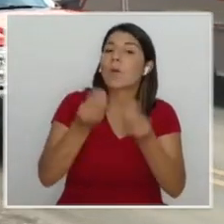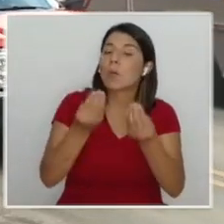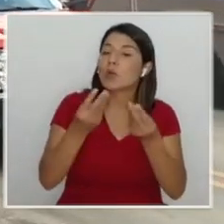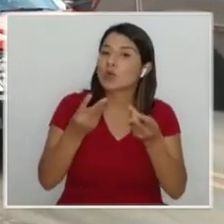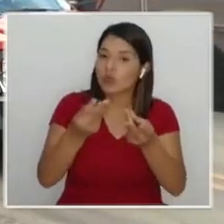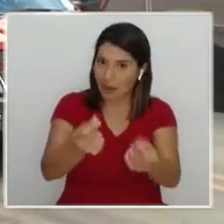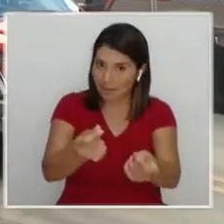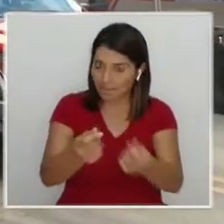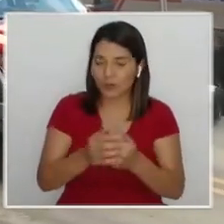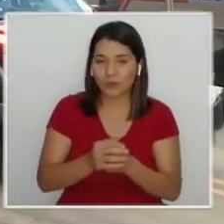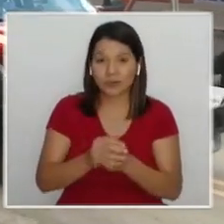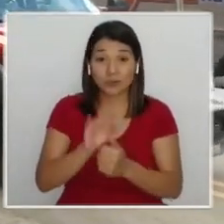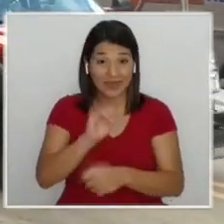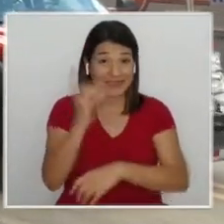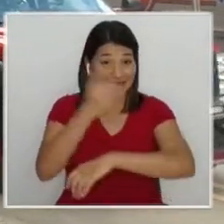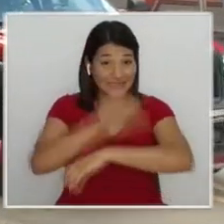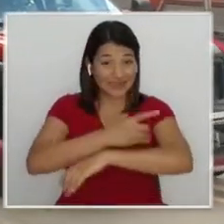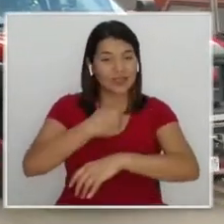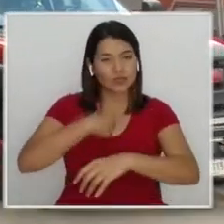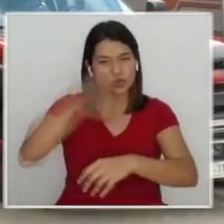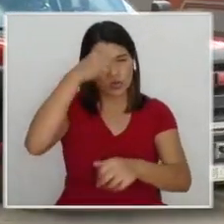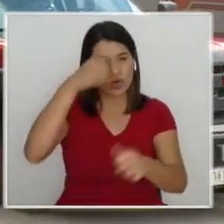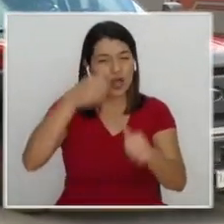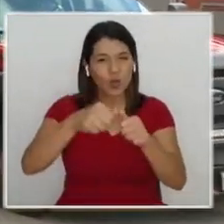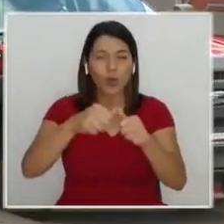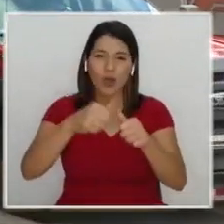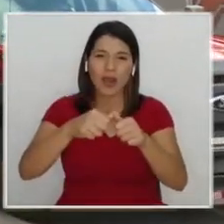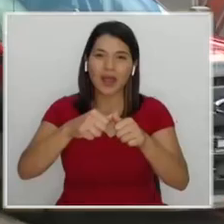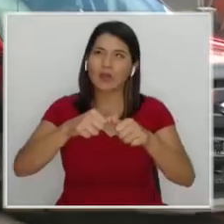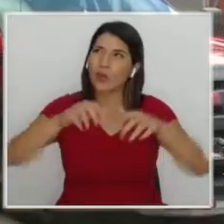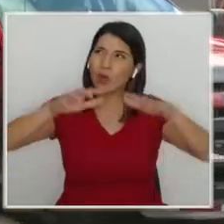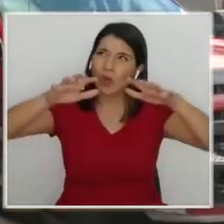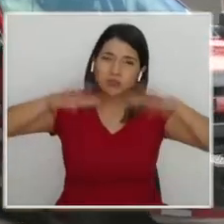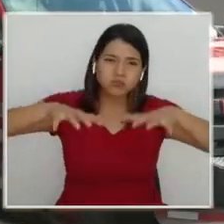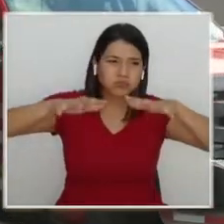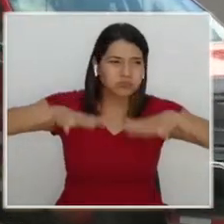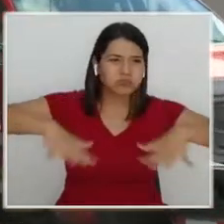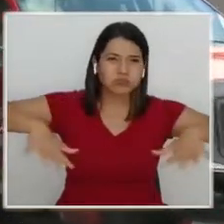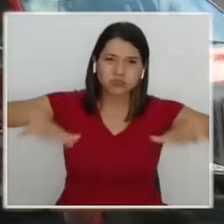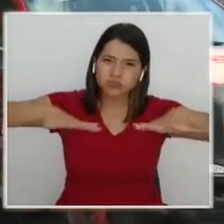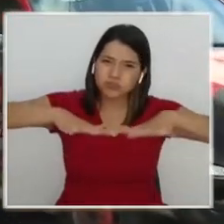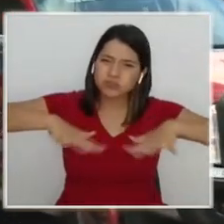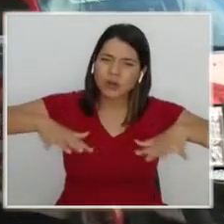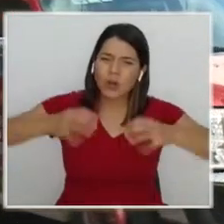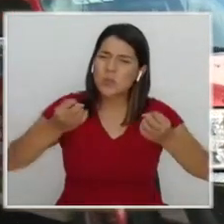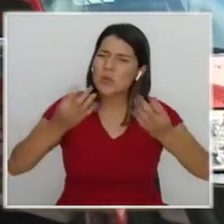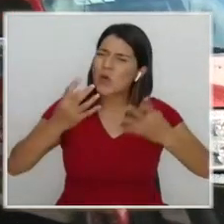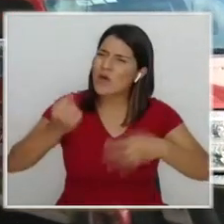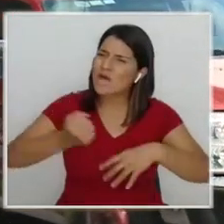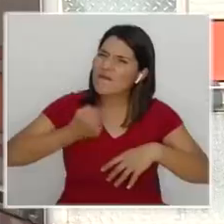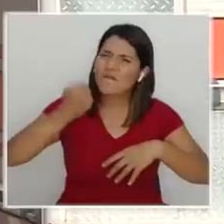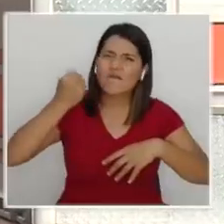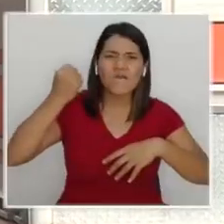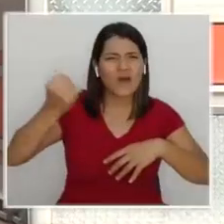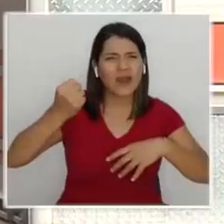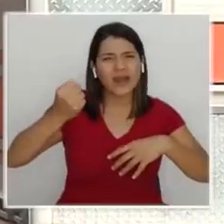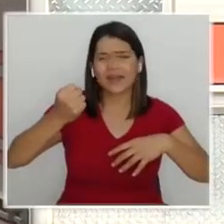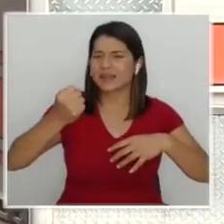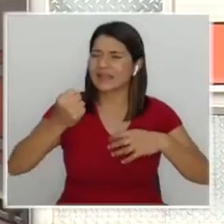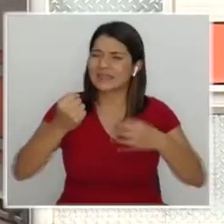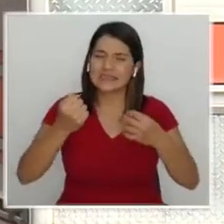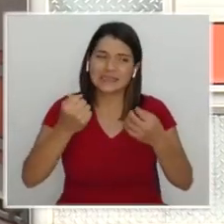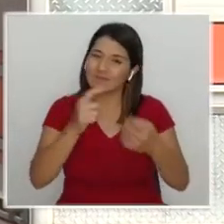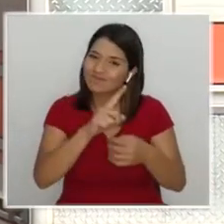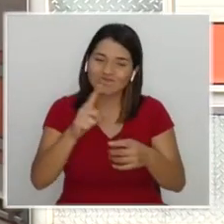día recuerdo que las condiciones del clima eran muy fuertes, muy desfavorables para nosotros, y la